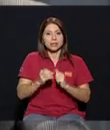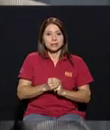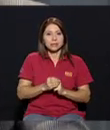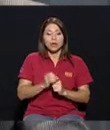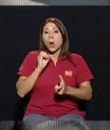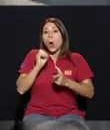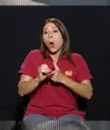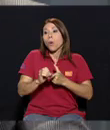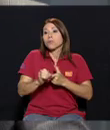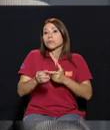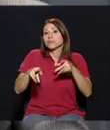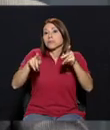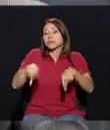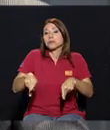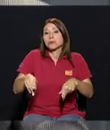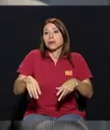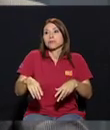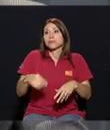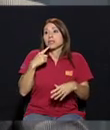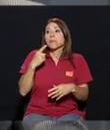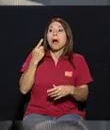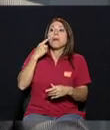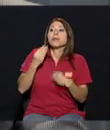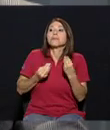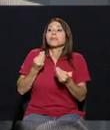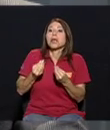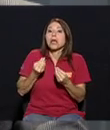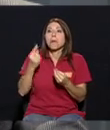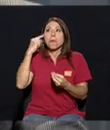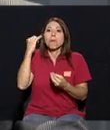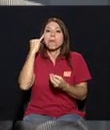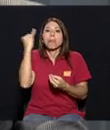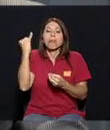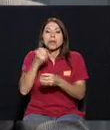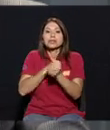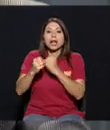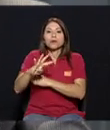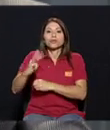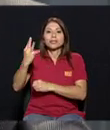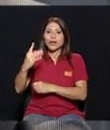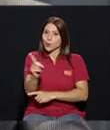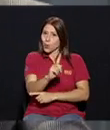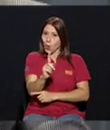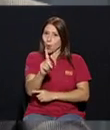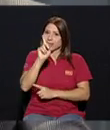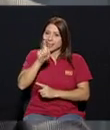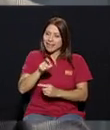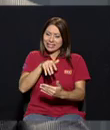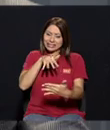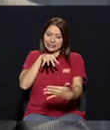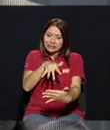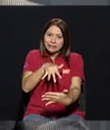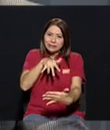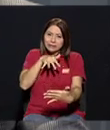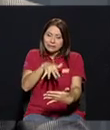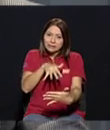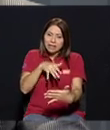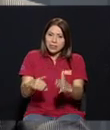está supeditado a ver qué es lo que dice, lo que se le ocurre a la sala constitucional, no, sino que se pone a estudiar derecho a